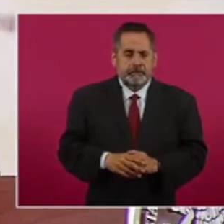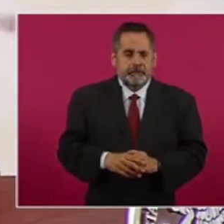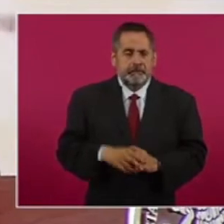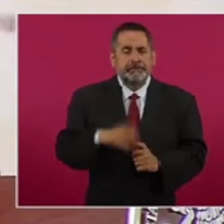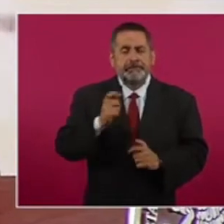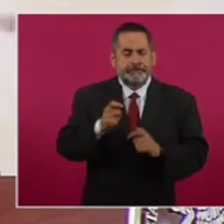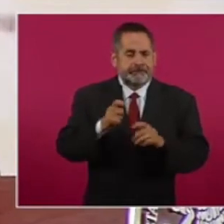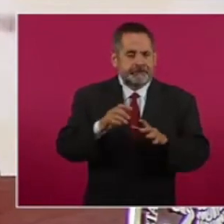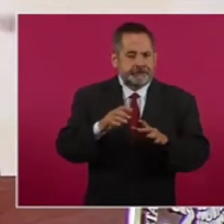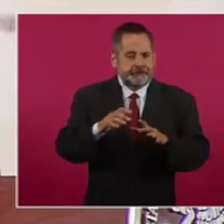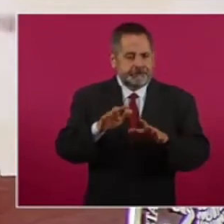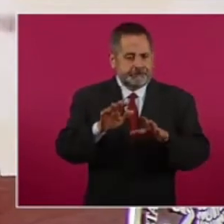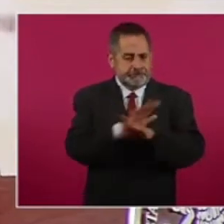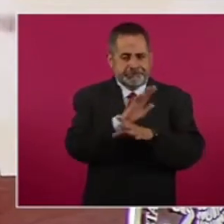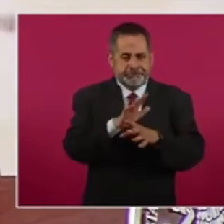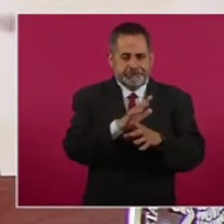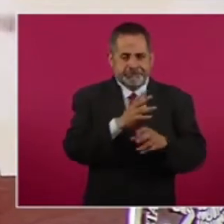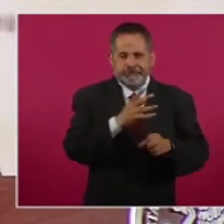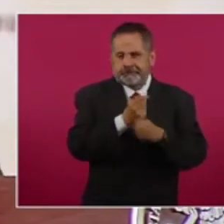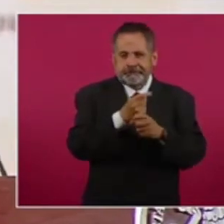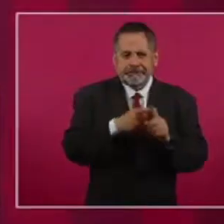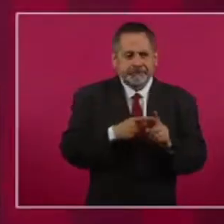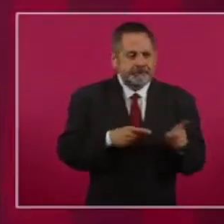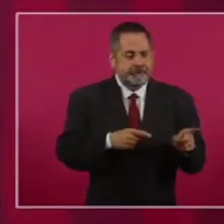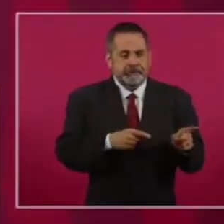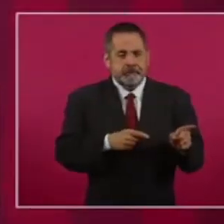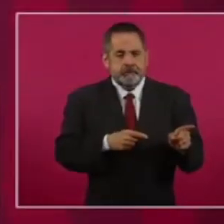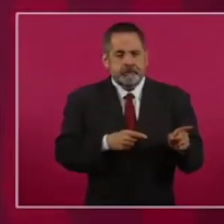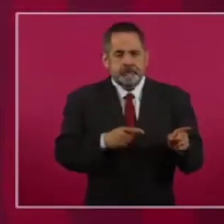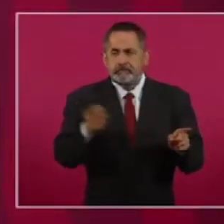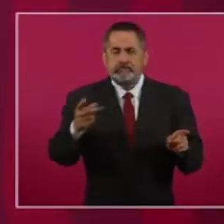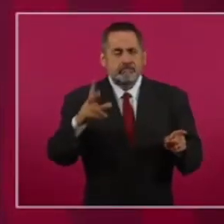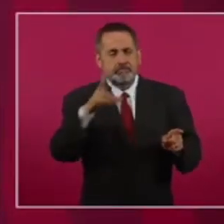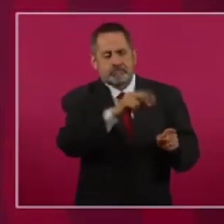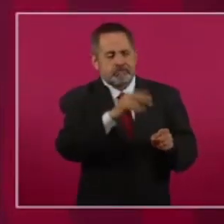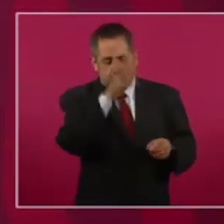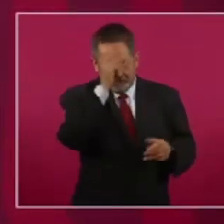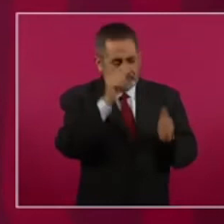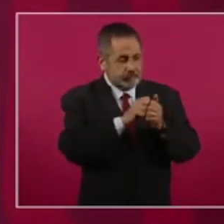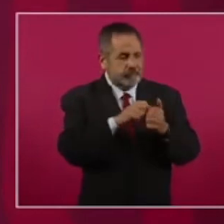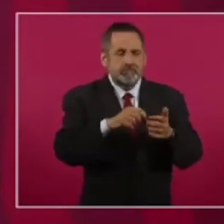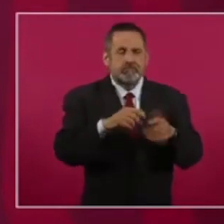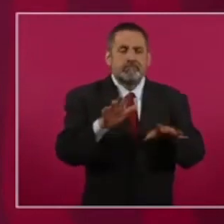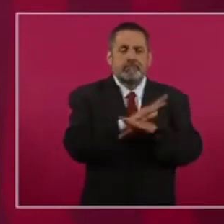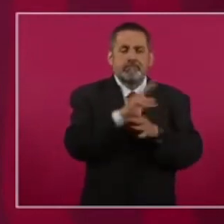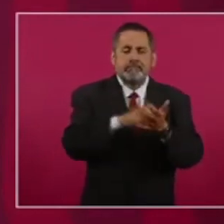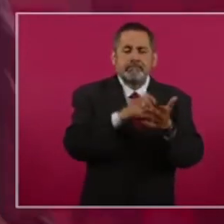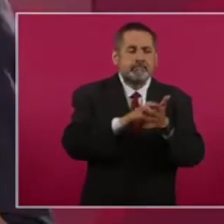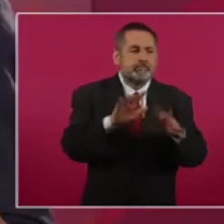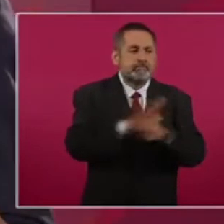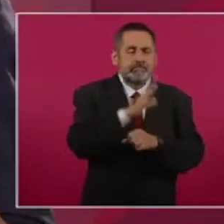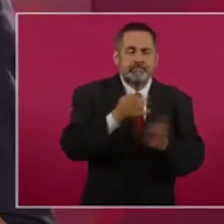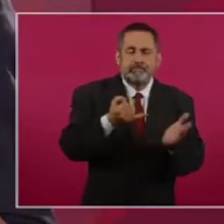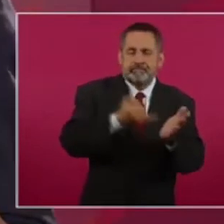reforma que tenía menos aprobación era la fiscal, la de los impuestos.